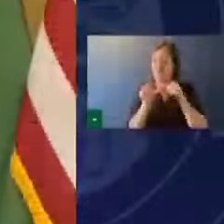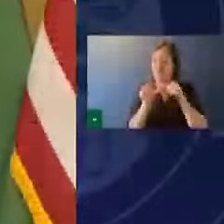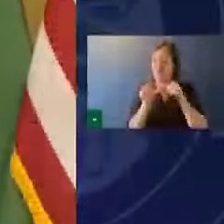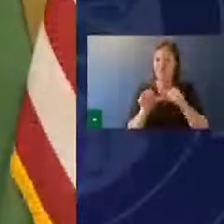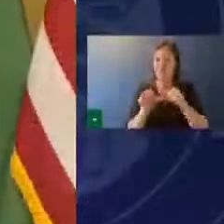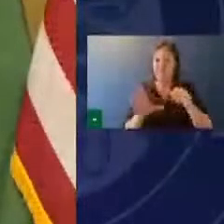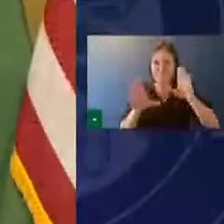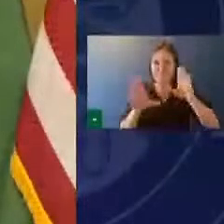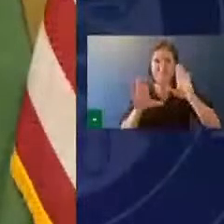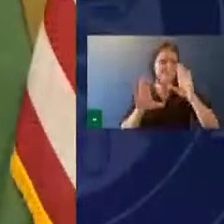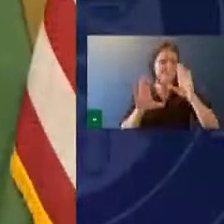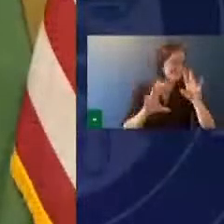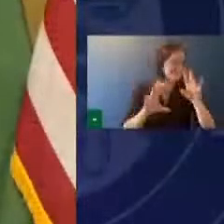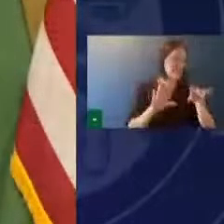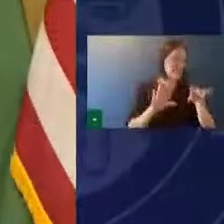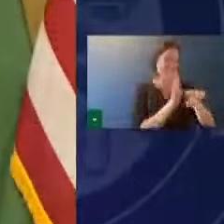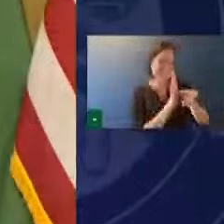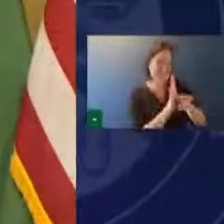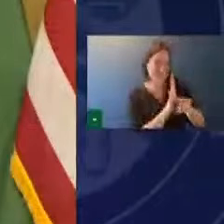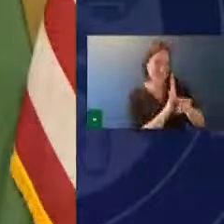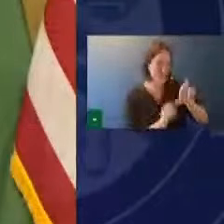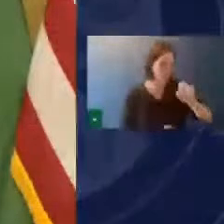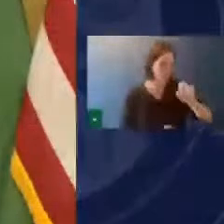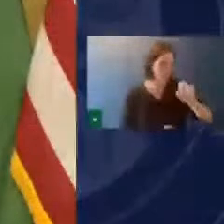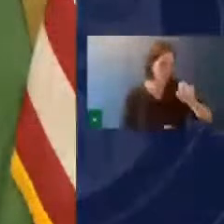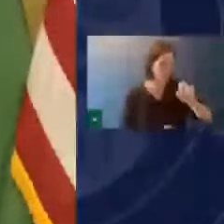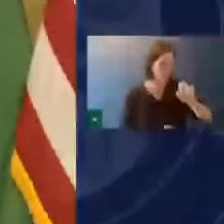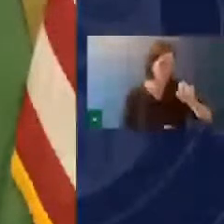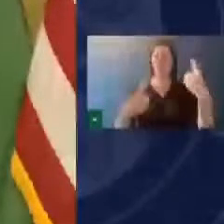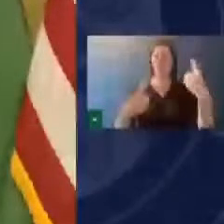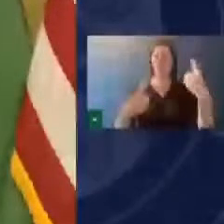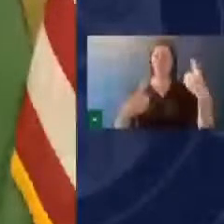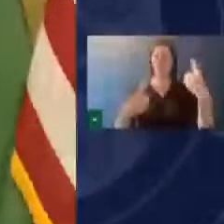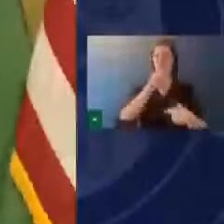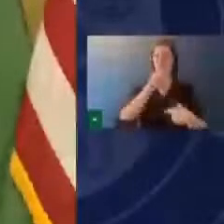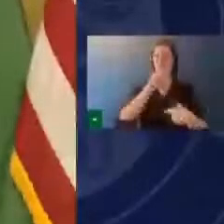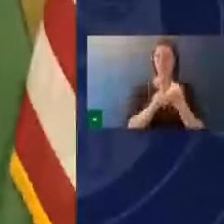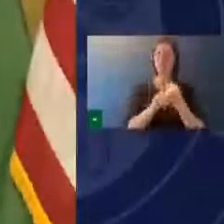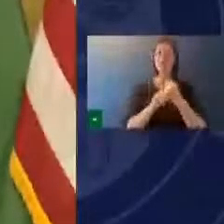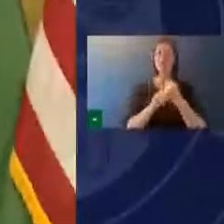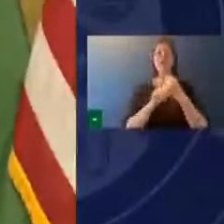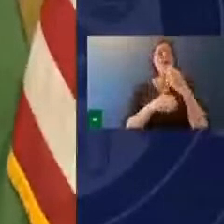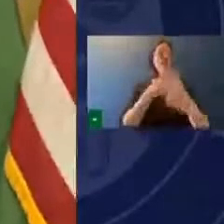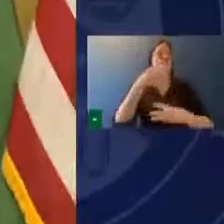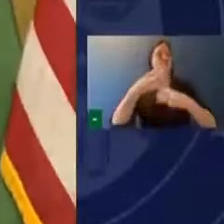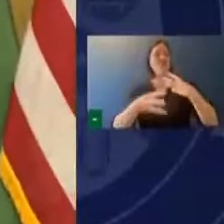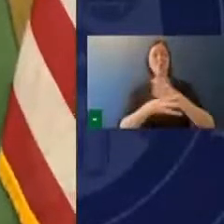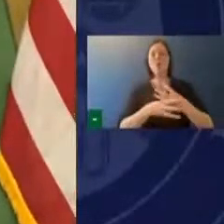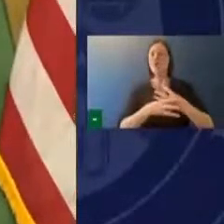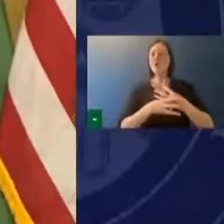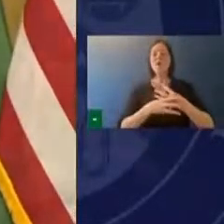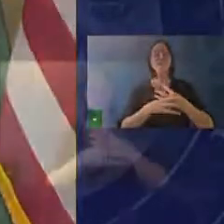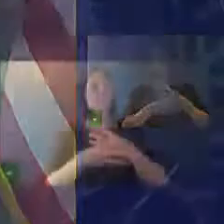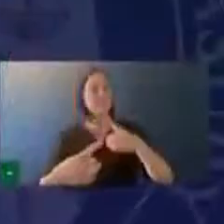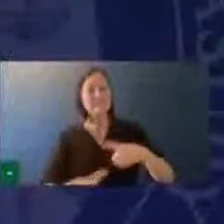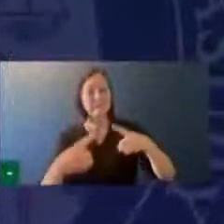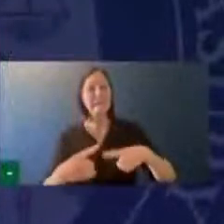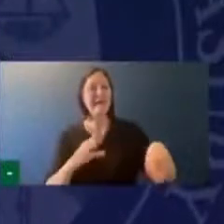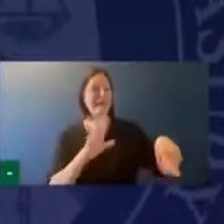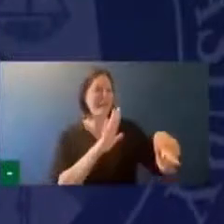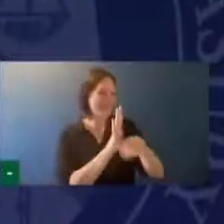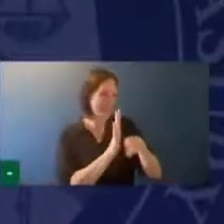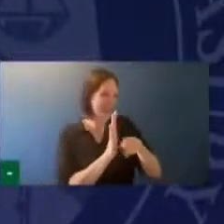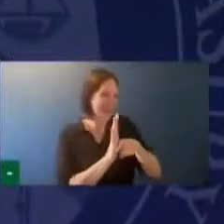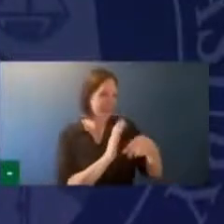mismo, donde está dando una conferencia de prensa en las reuniones del FMI Banco Mundial. Vamos a escucharlo.